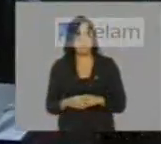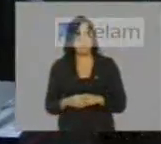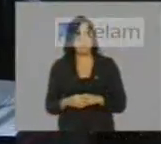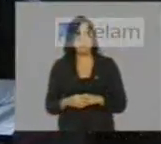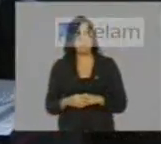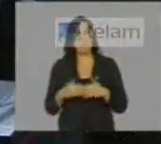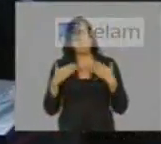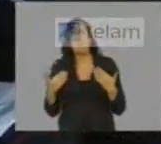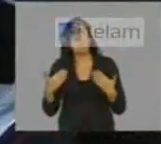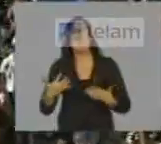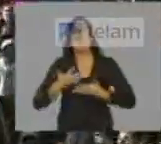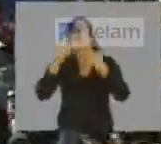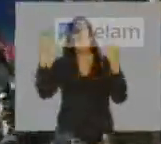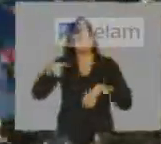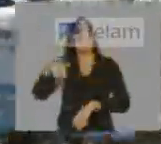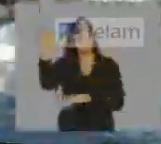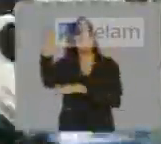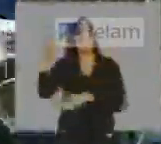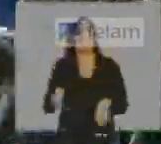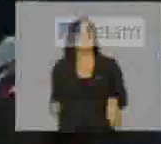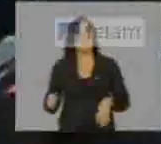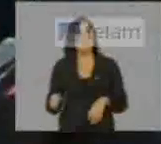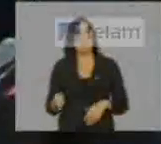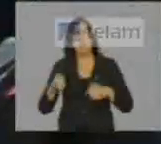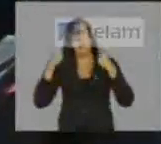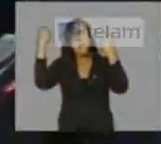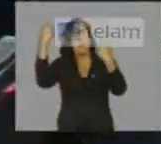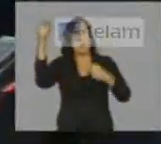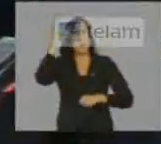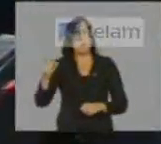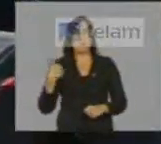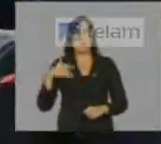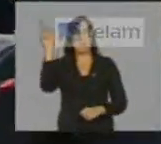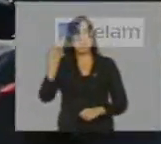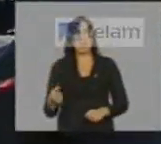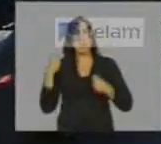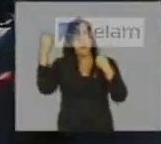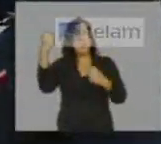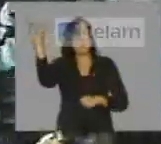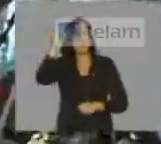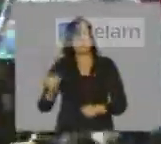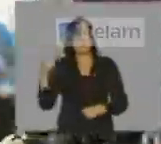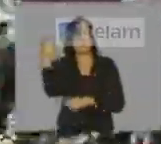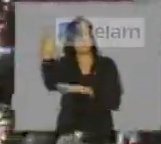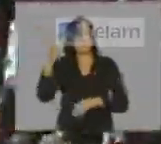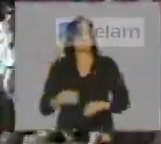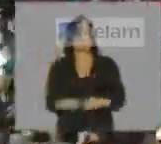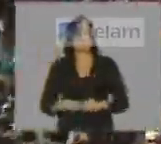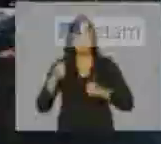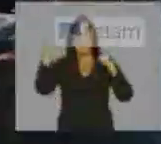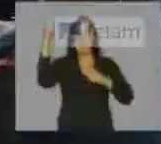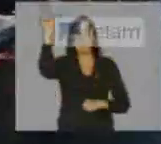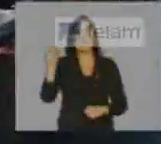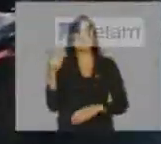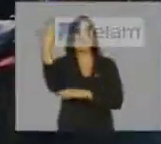feliz Día de la Bandera, ¡viva la patria! ¡Viva la patria! ¡Viva! ¡Viva